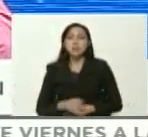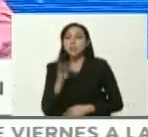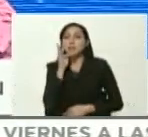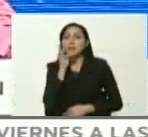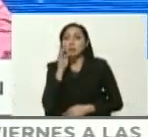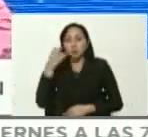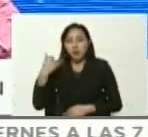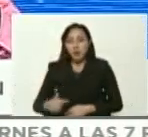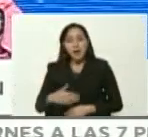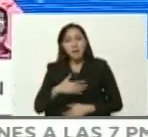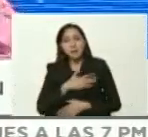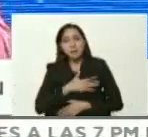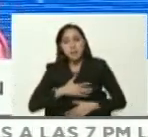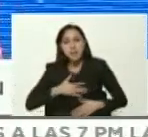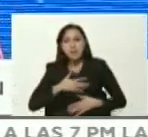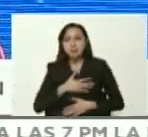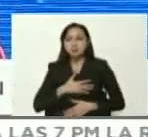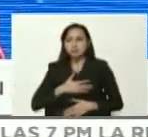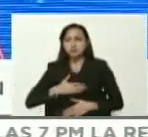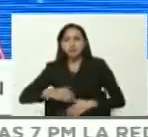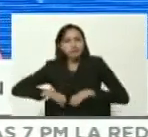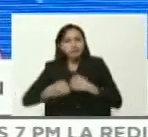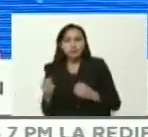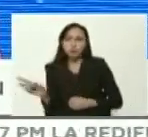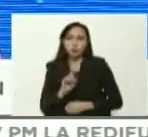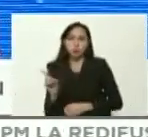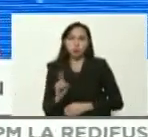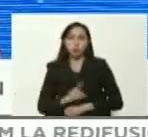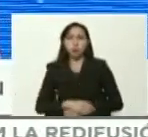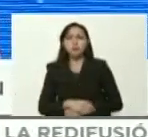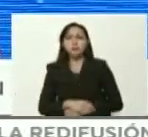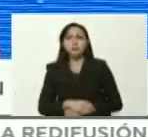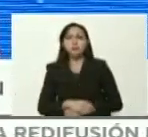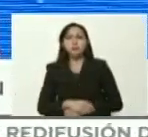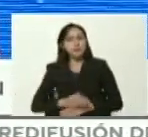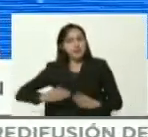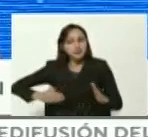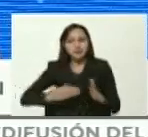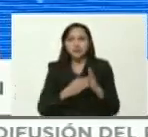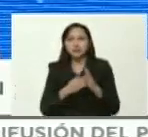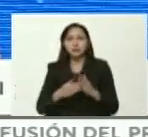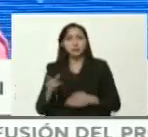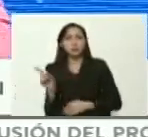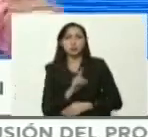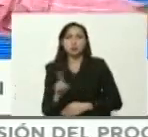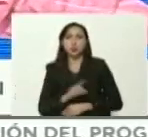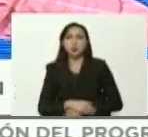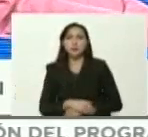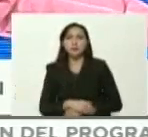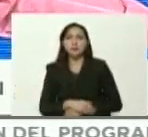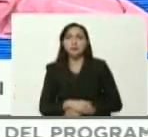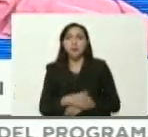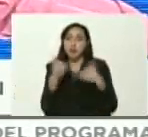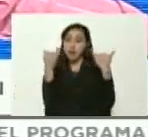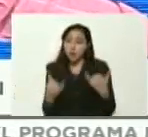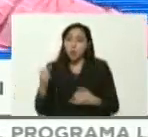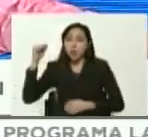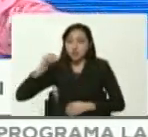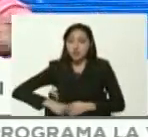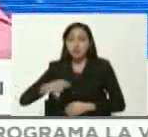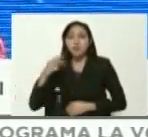de bienestar no había sido tiroteado, no había sido vulnerado, como fue vulnerado ahora en los